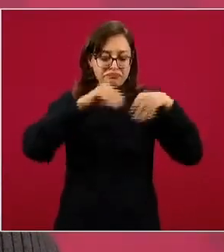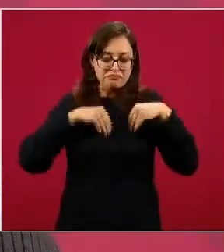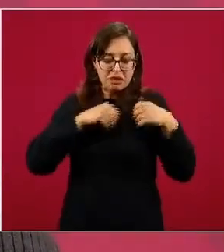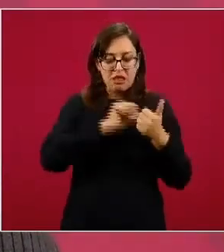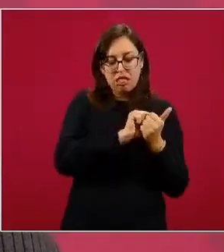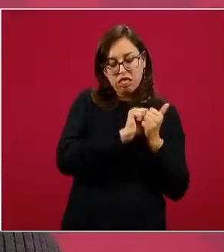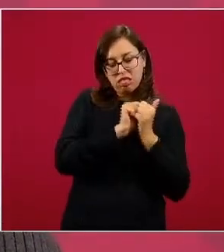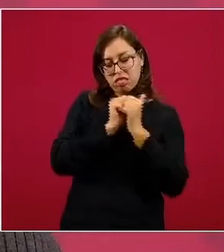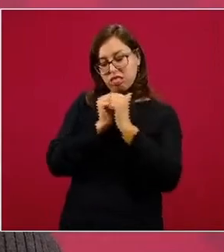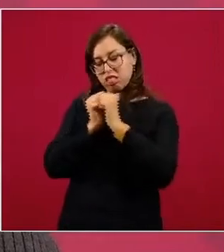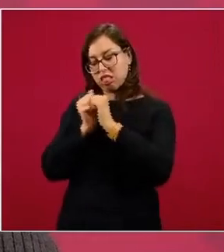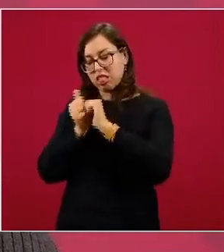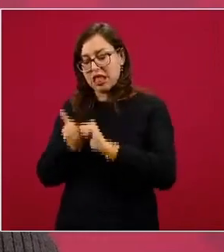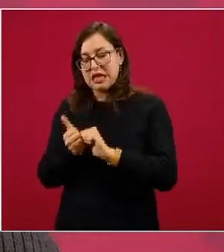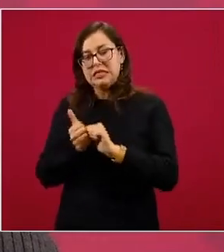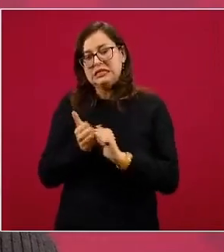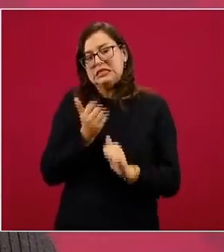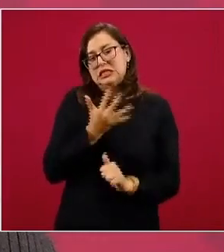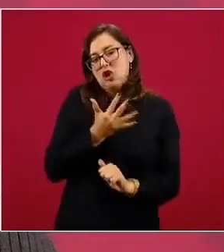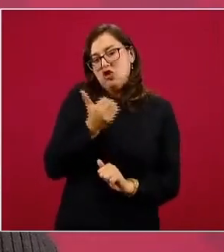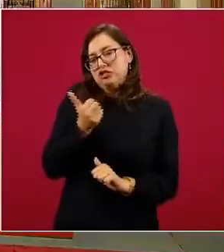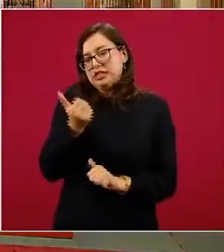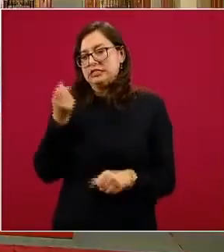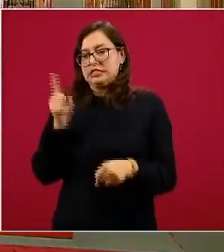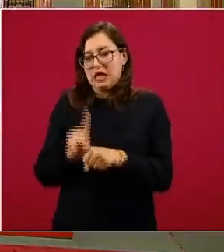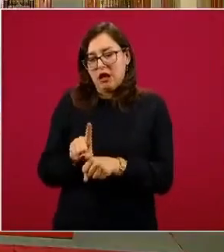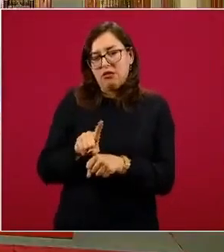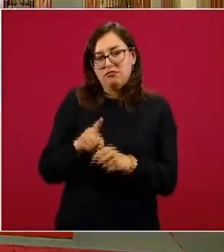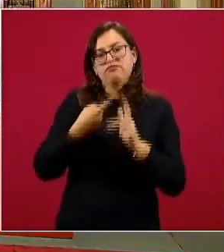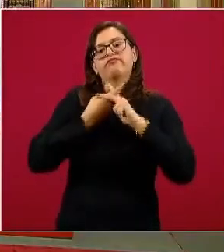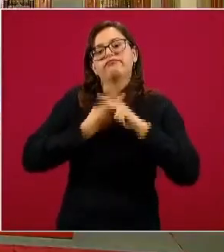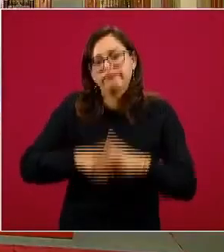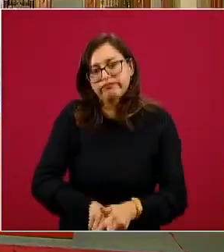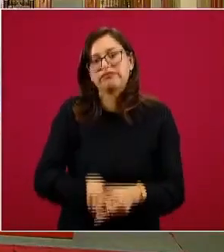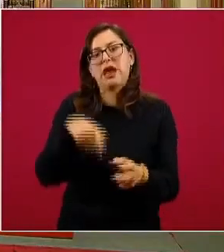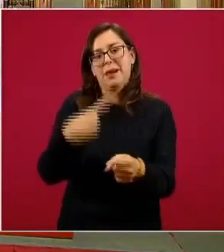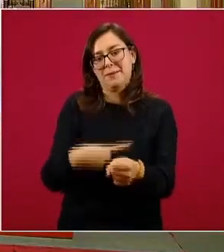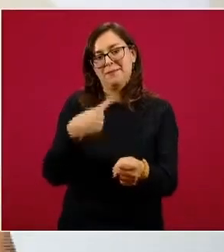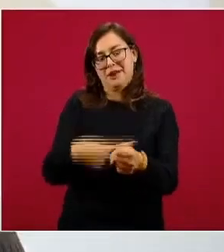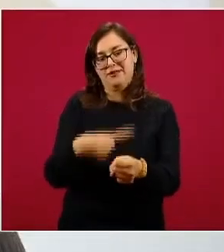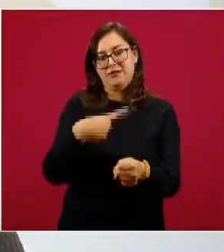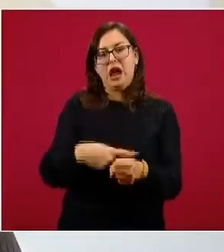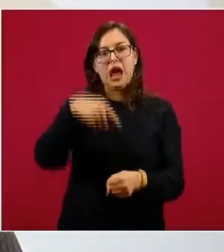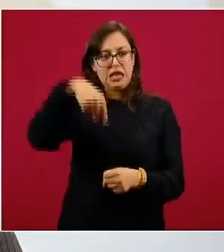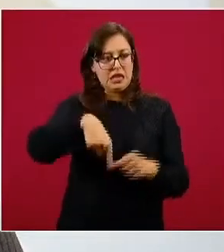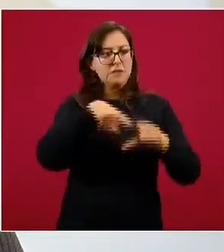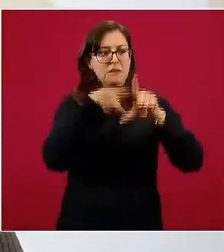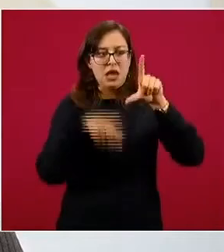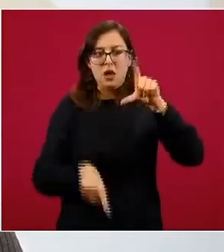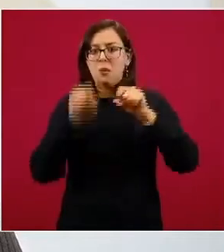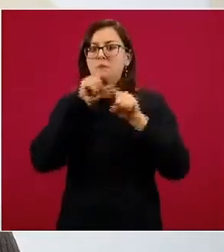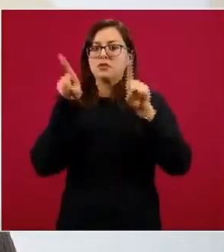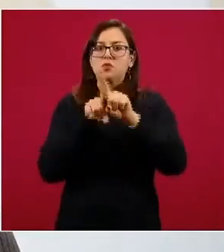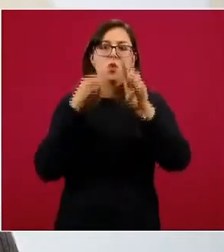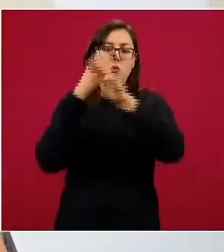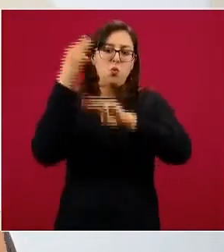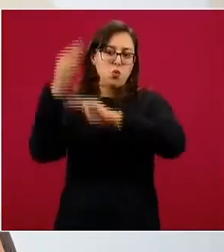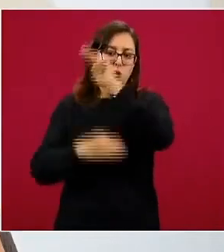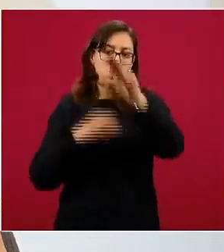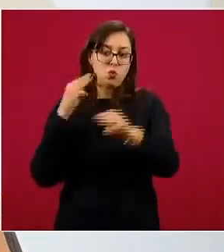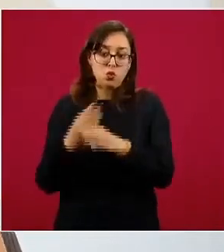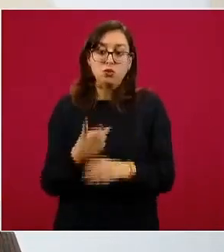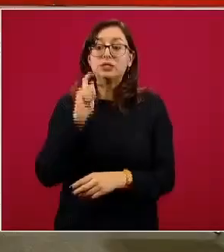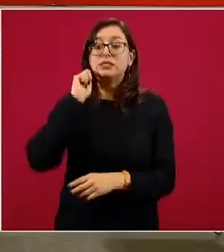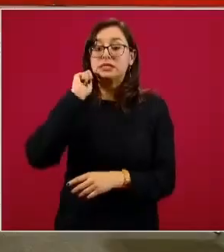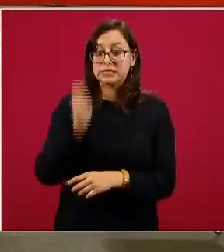desarrollan entre el 5º y el 6º día. Eso es lo que se ha visto no solamente en México, sino a nivel mundial. Por lo tanto, un